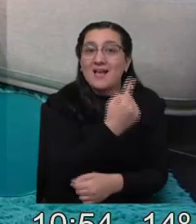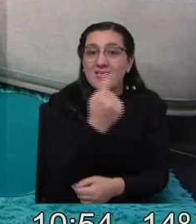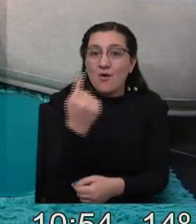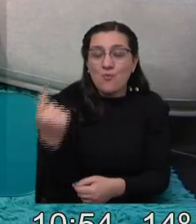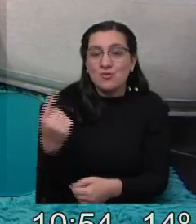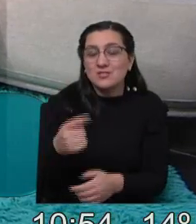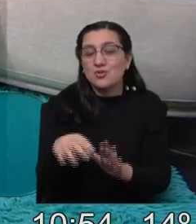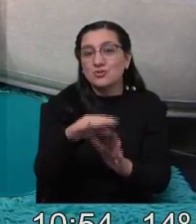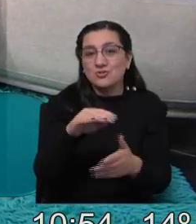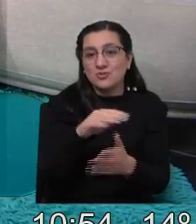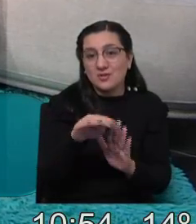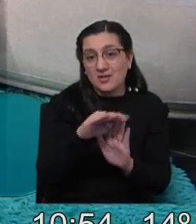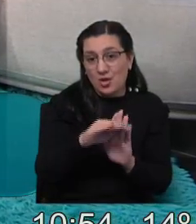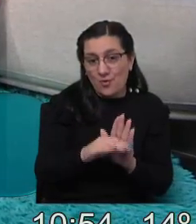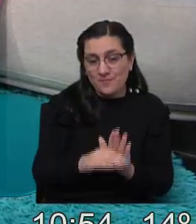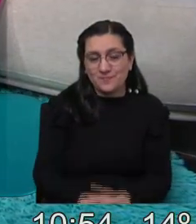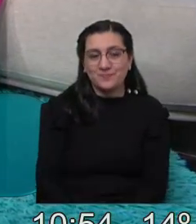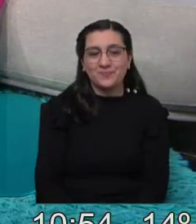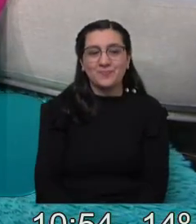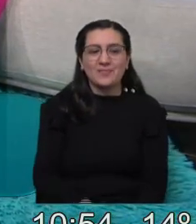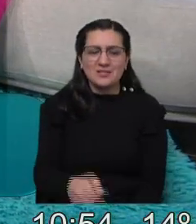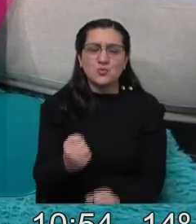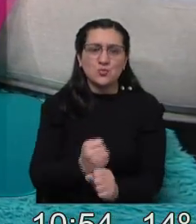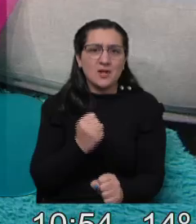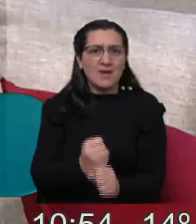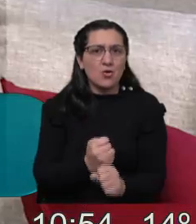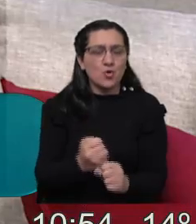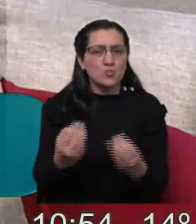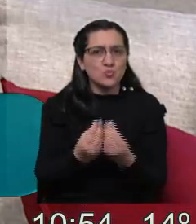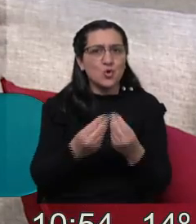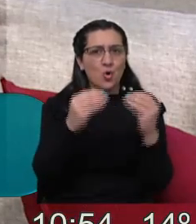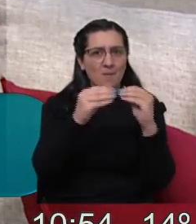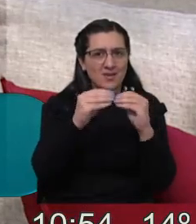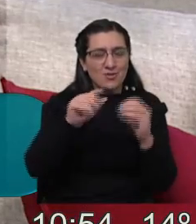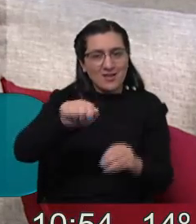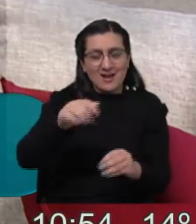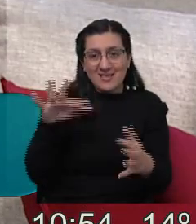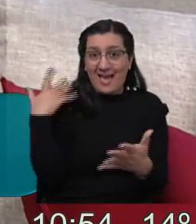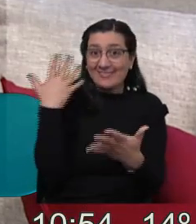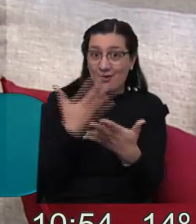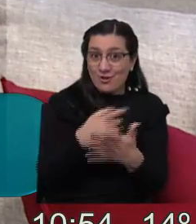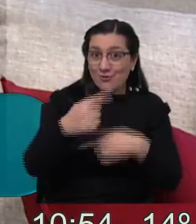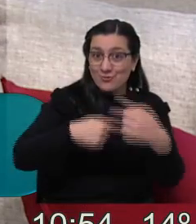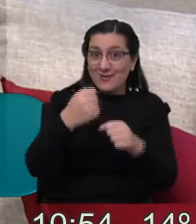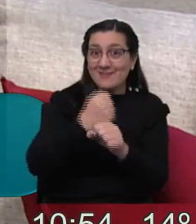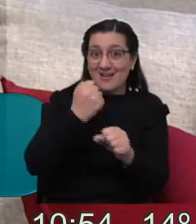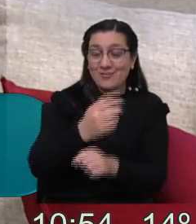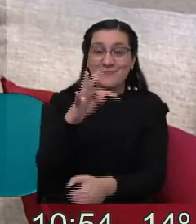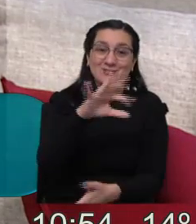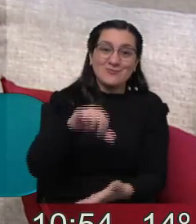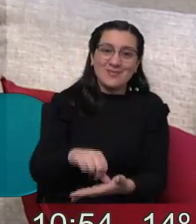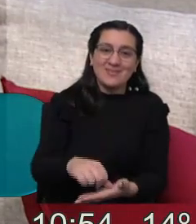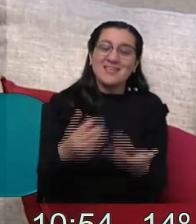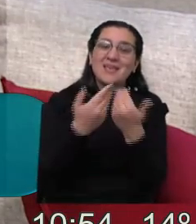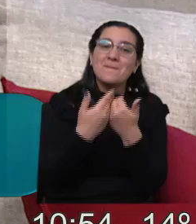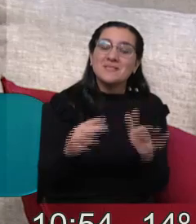de esos guiones. Acá hay un montón de trabajo de gente, de compañeros del canal que hasta el día de hoy siguen estando en nuestra casa y que comienza